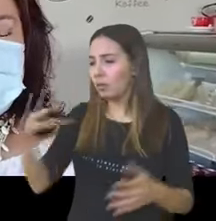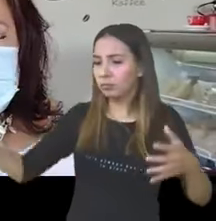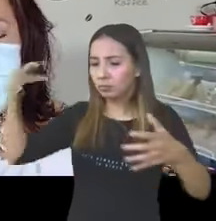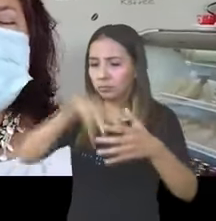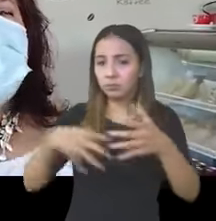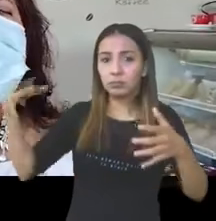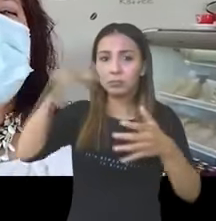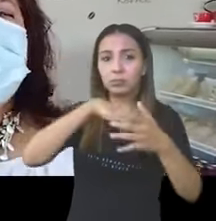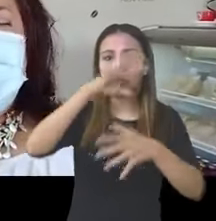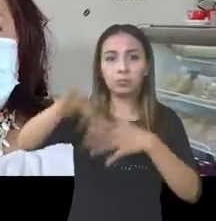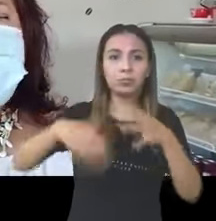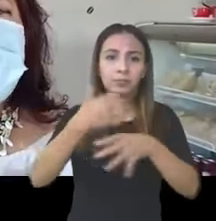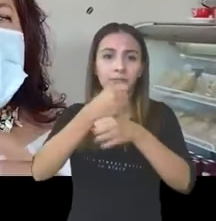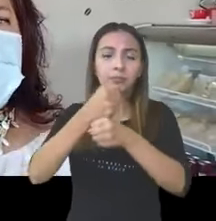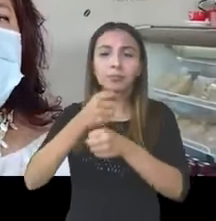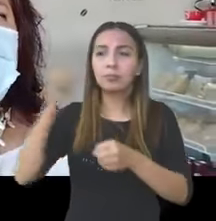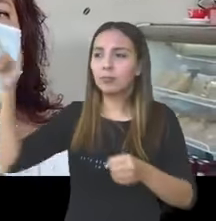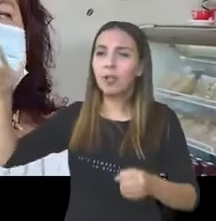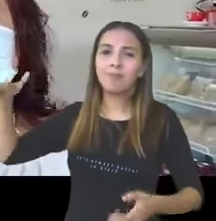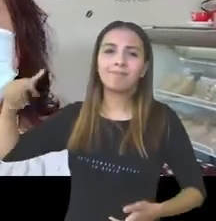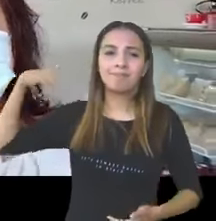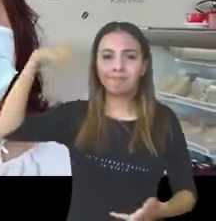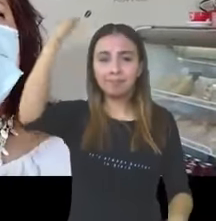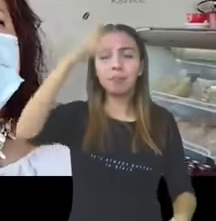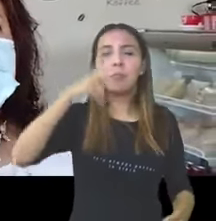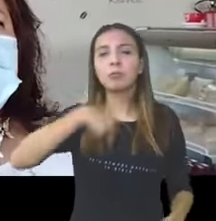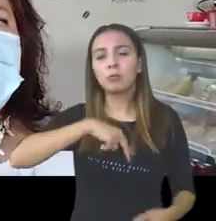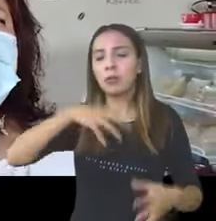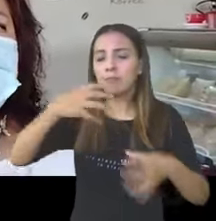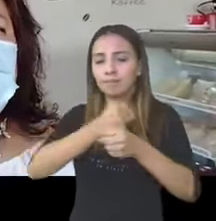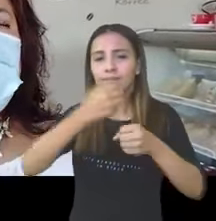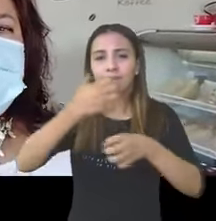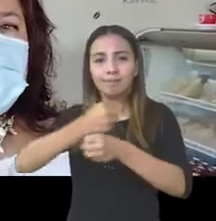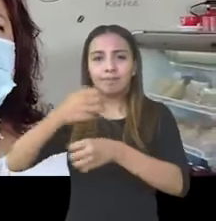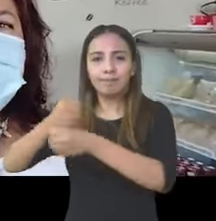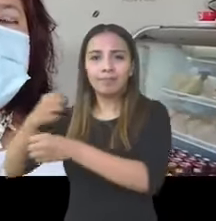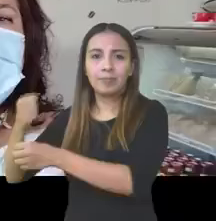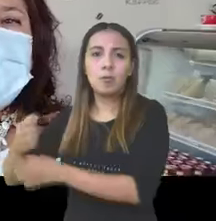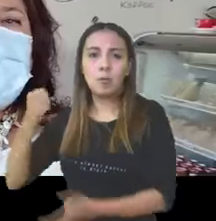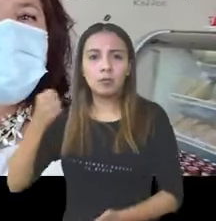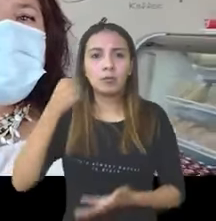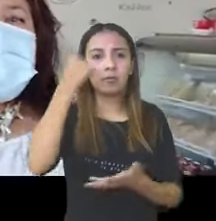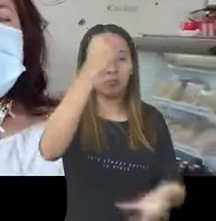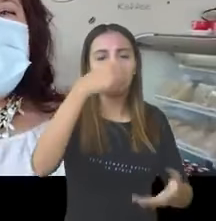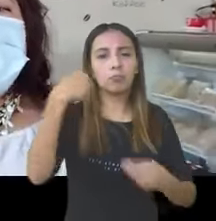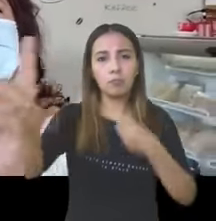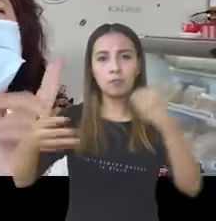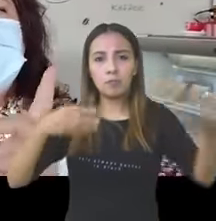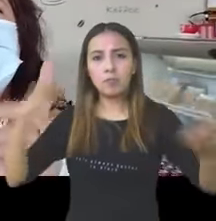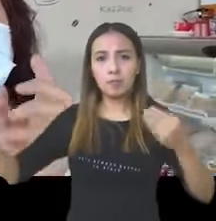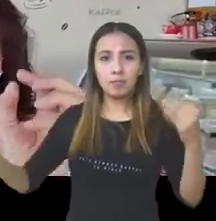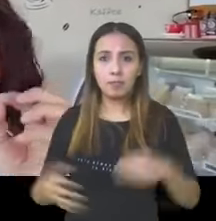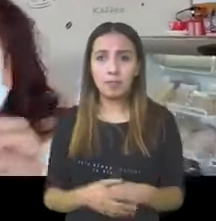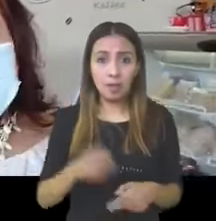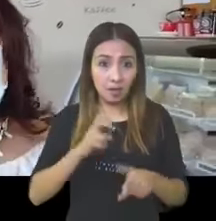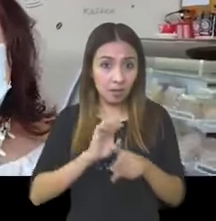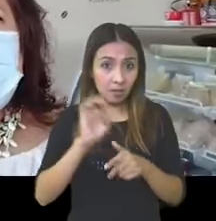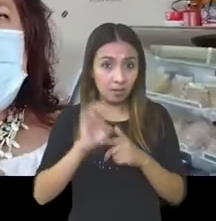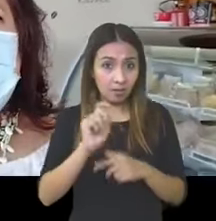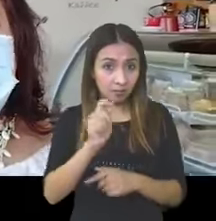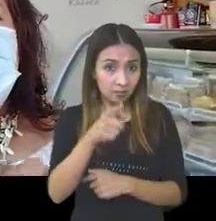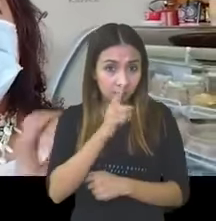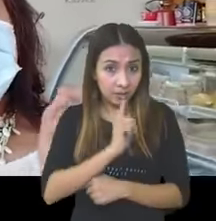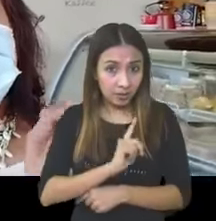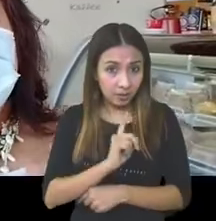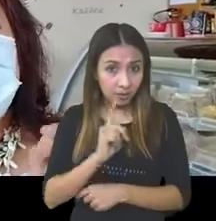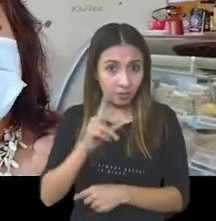entregamos, nos la entregan a granel, las empacamos en bolsa y así en paquete es como las vamos entregando. Correcto. Entonces no es cierto. Por supuesto que